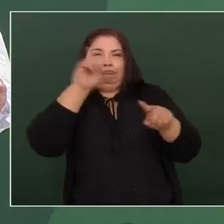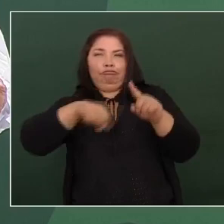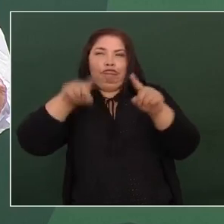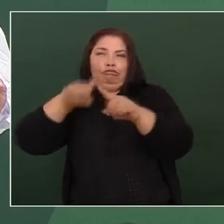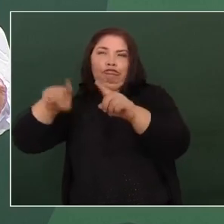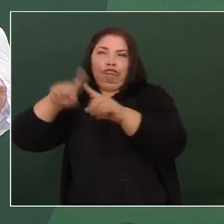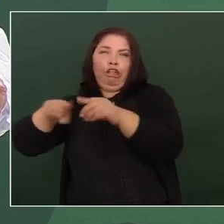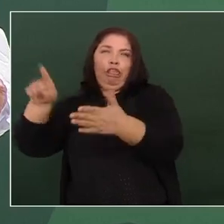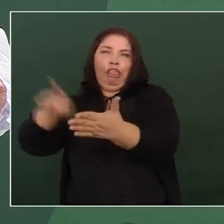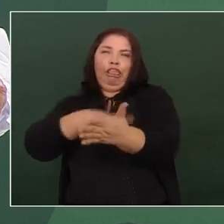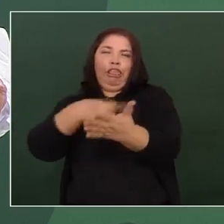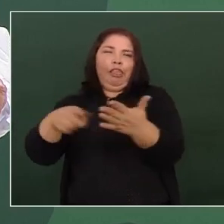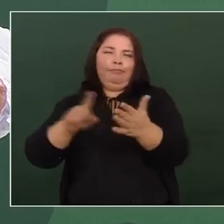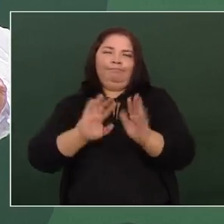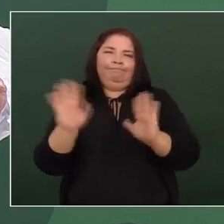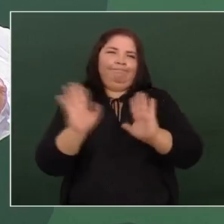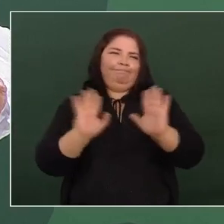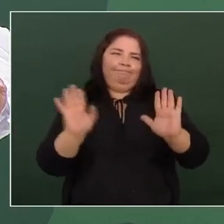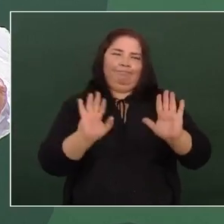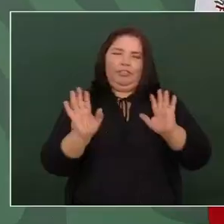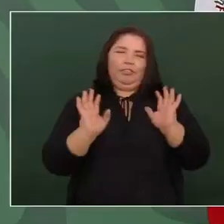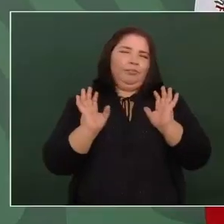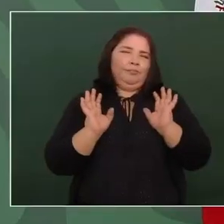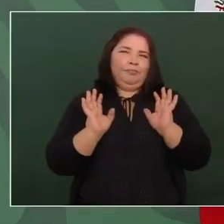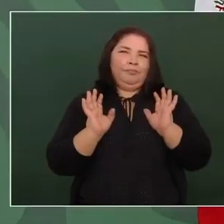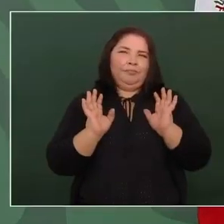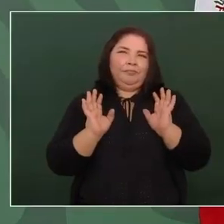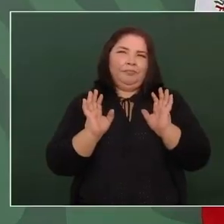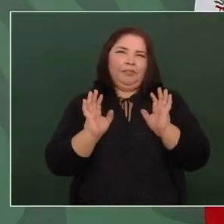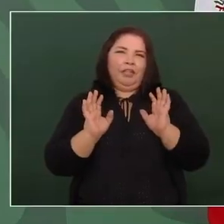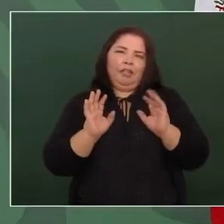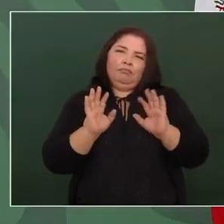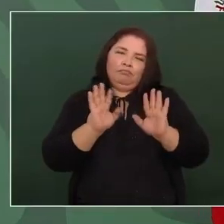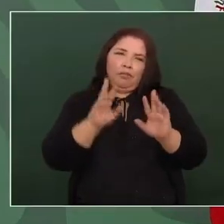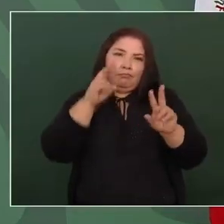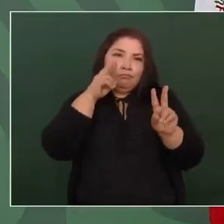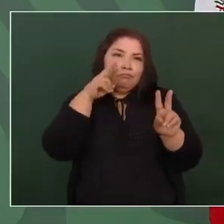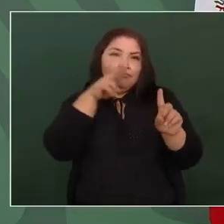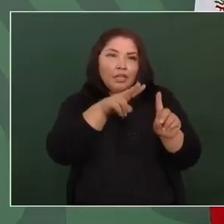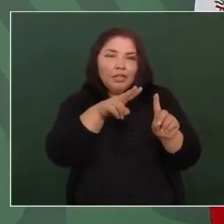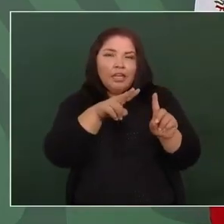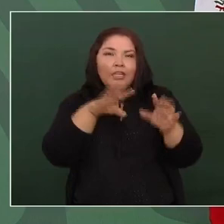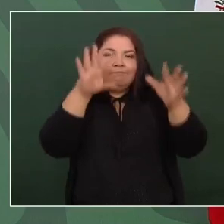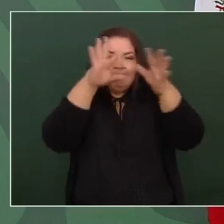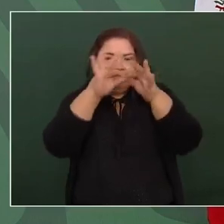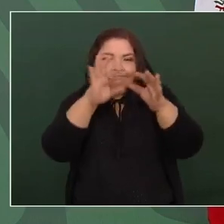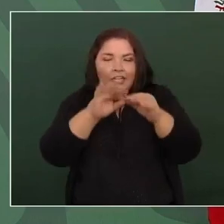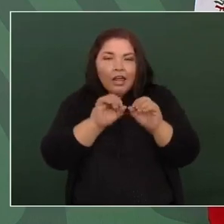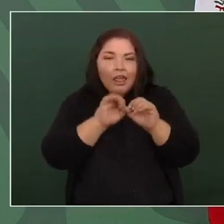la censuré. No, nada más que hagan la aclaración